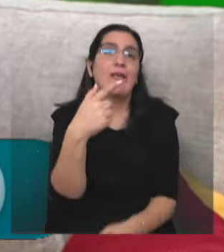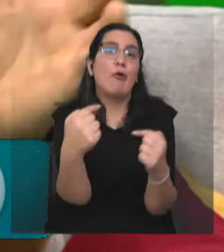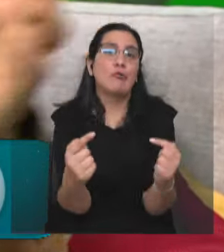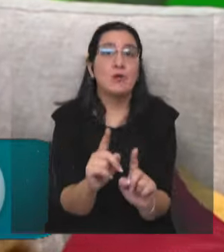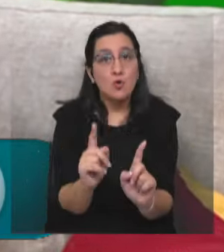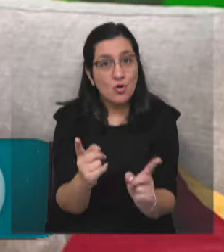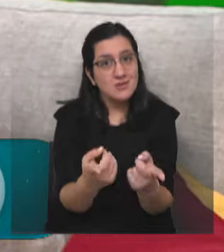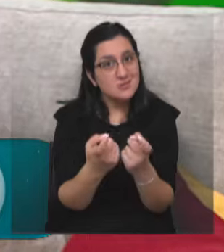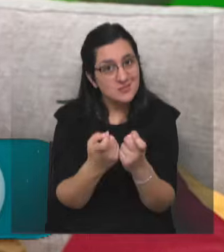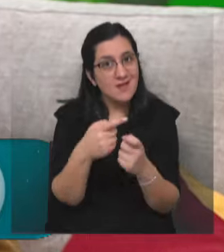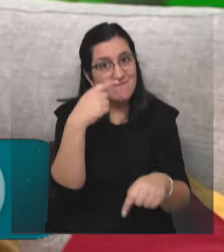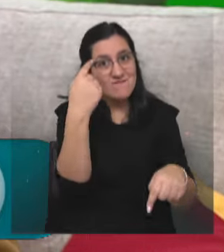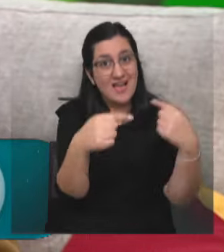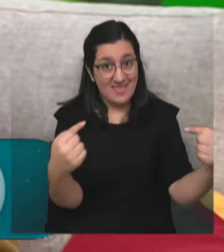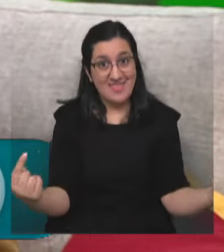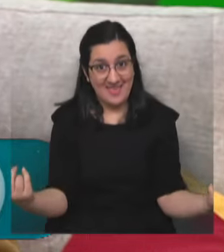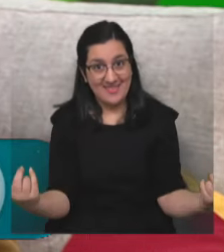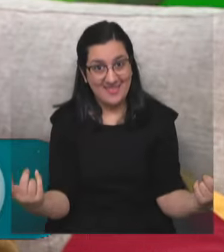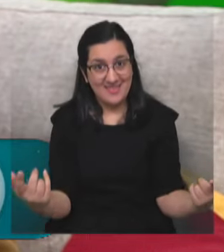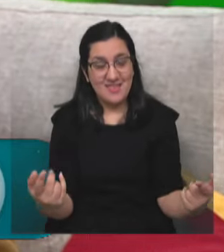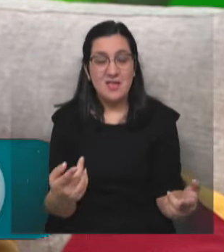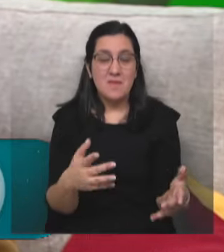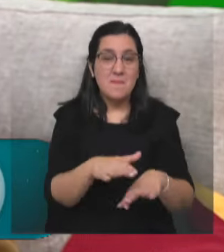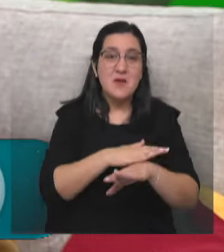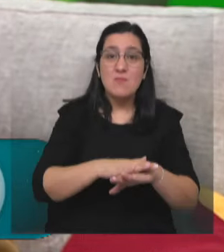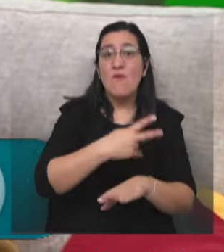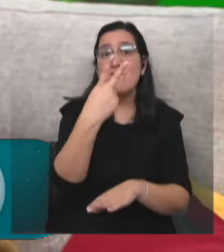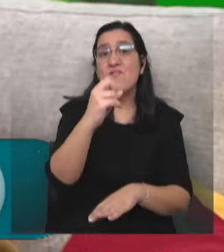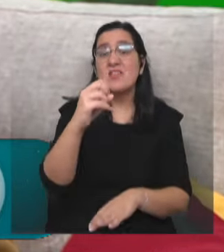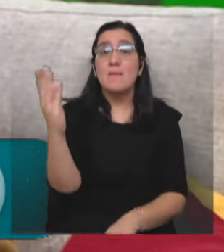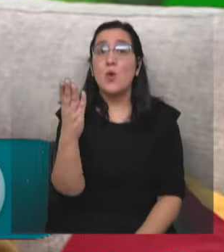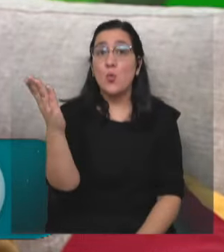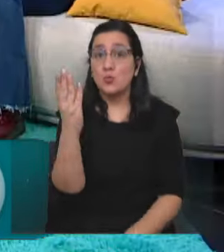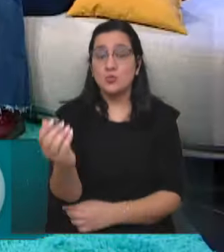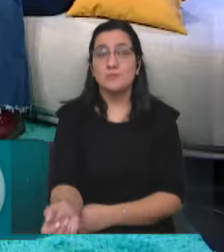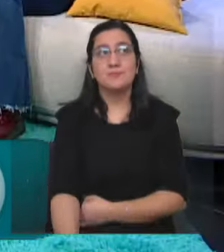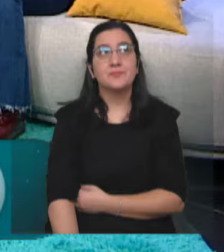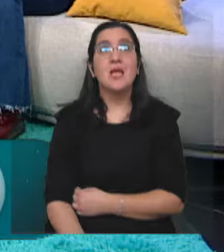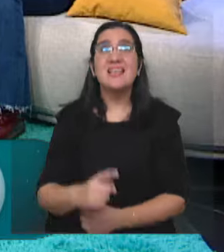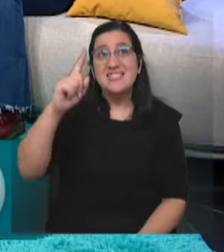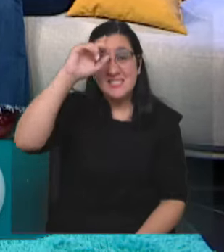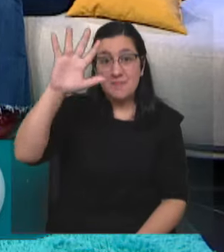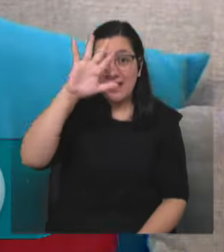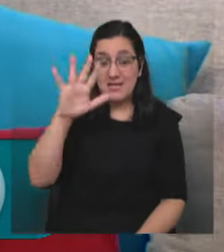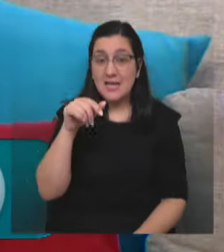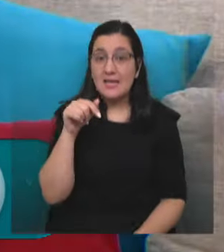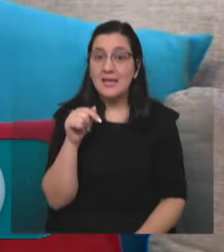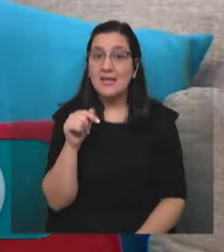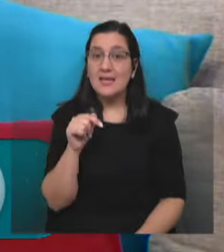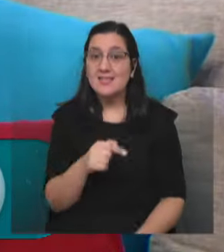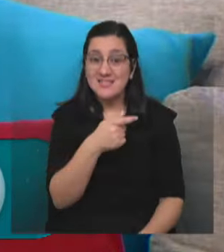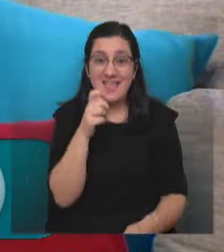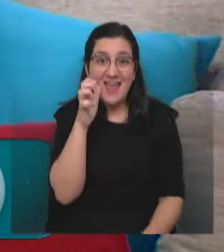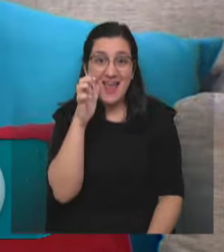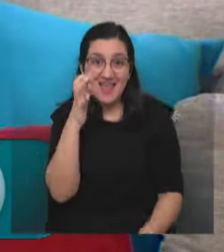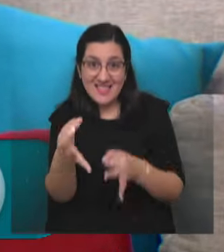tener una tabla con una oferta variada e importante, sí. Y uno imagina que este tipo de